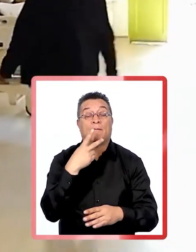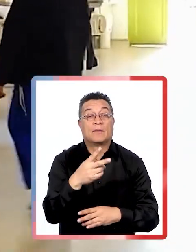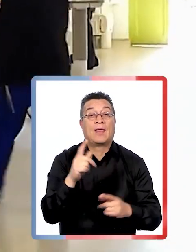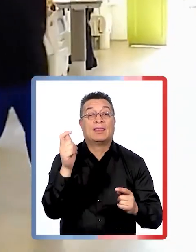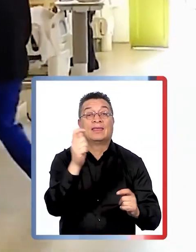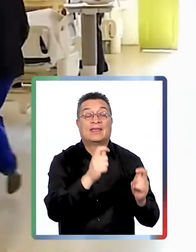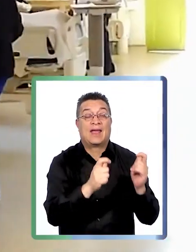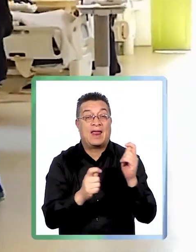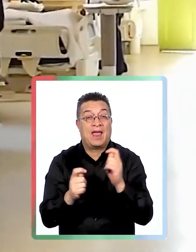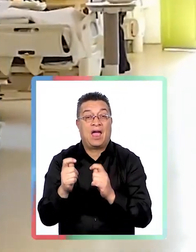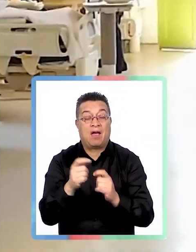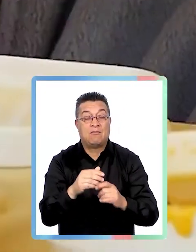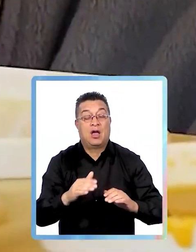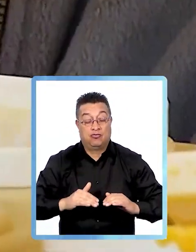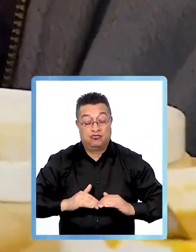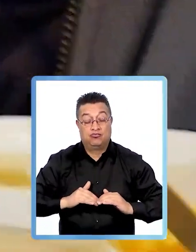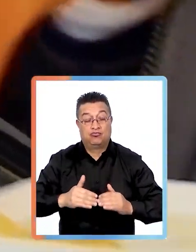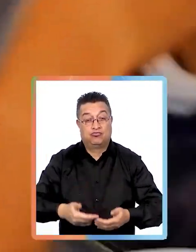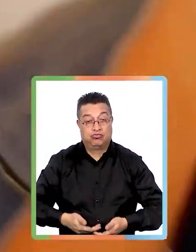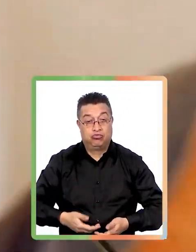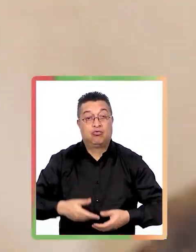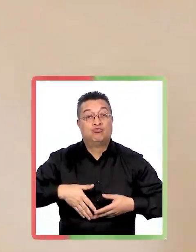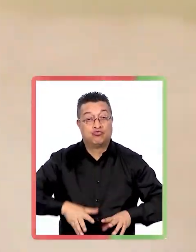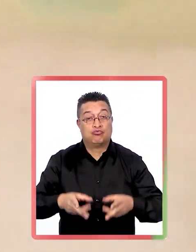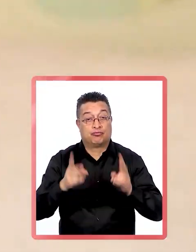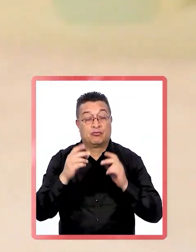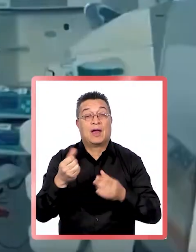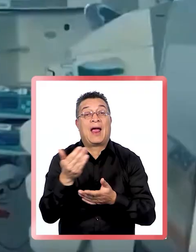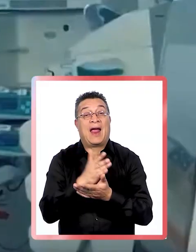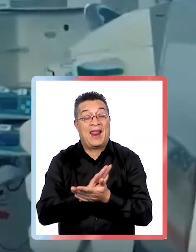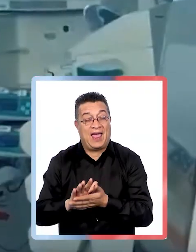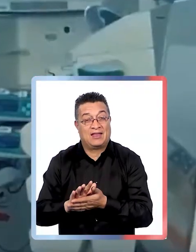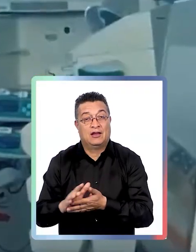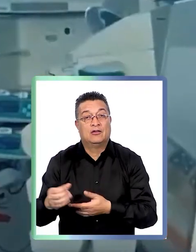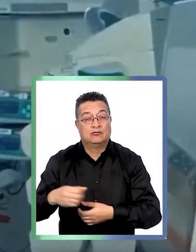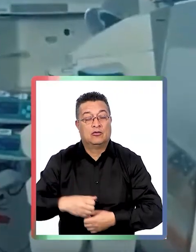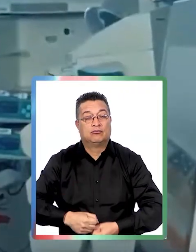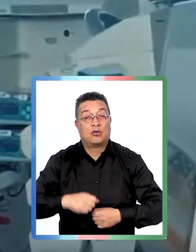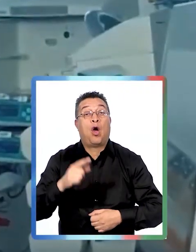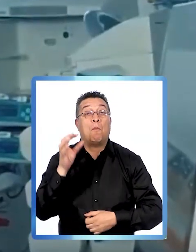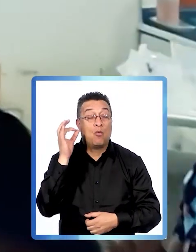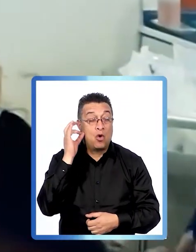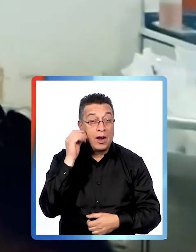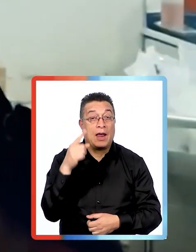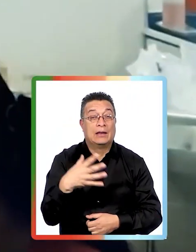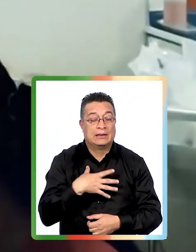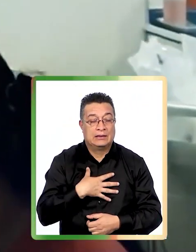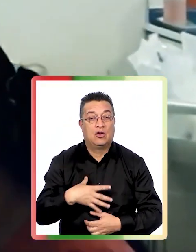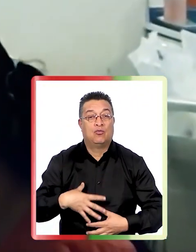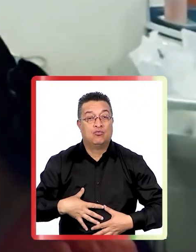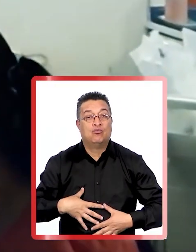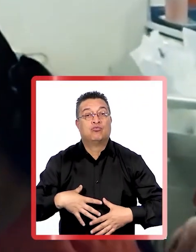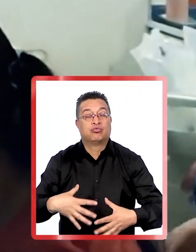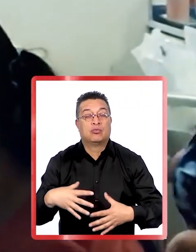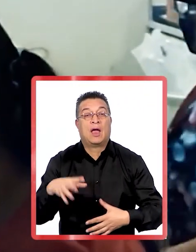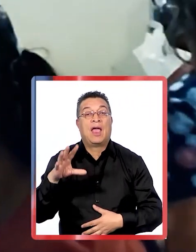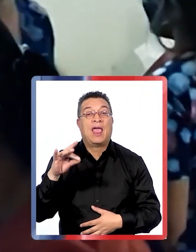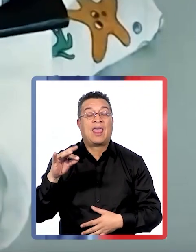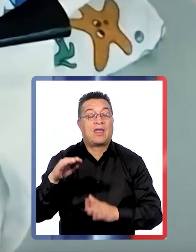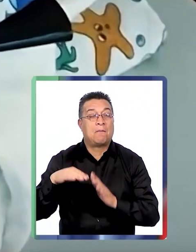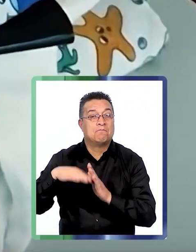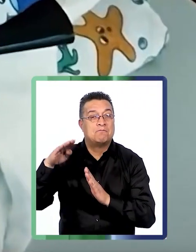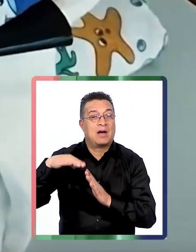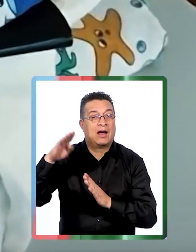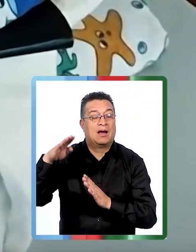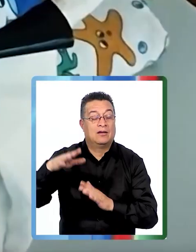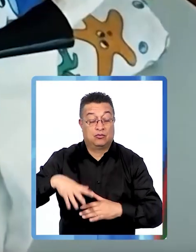solicitando terapias de fertilidad gratuitas. Eso porque las mujeres hoy día buscan embarazarse a